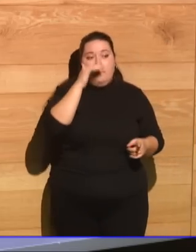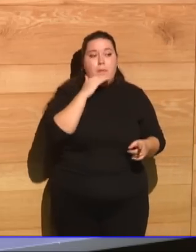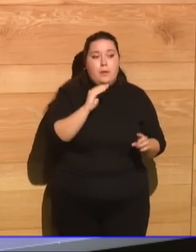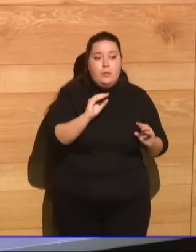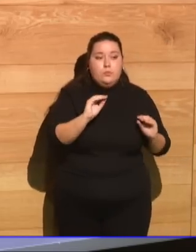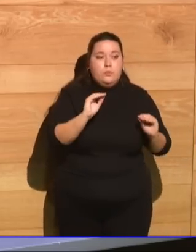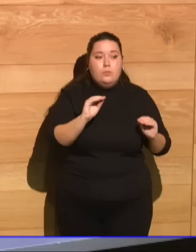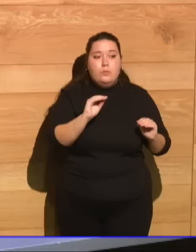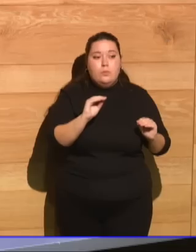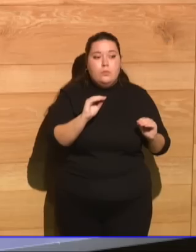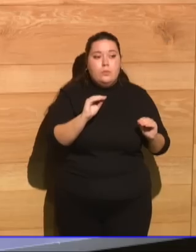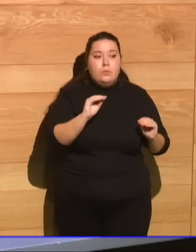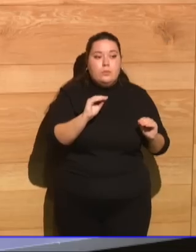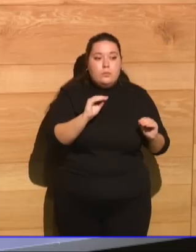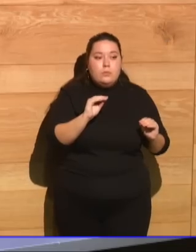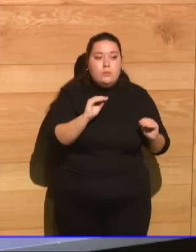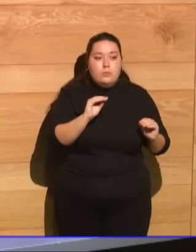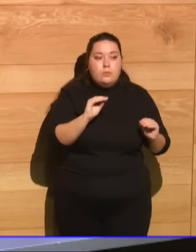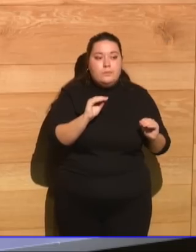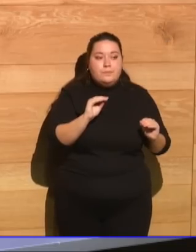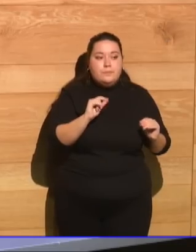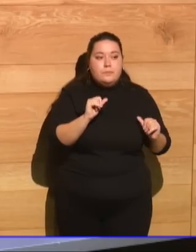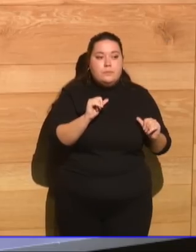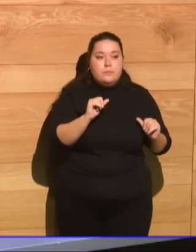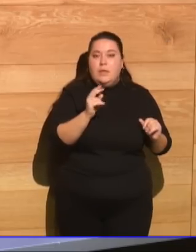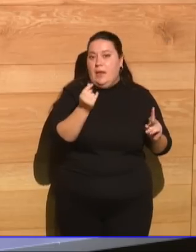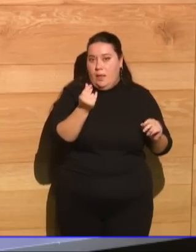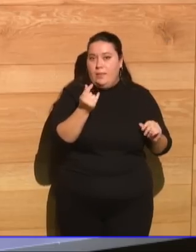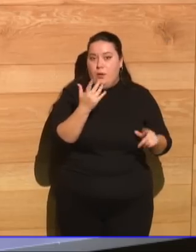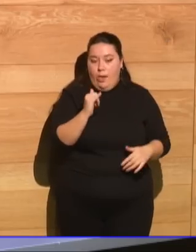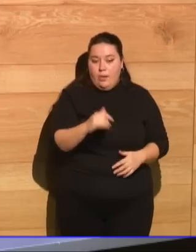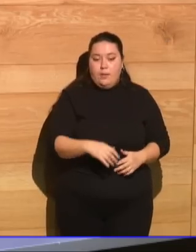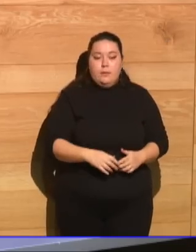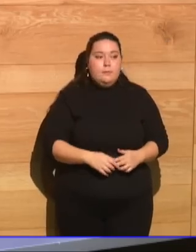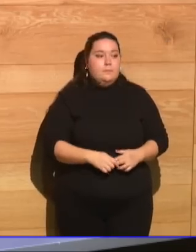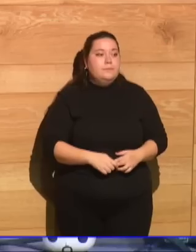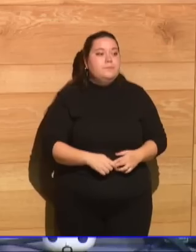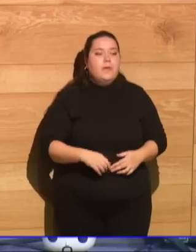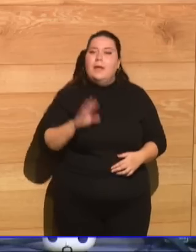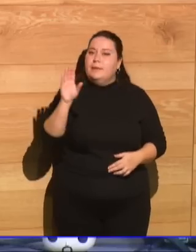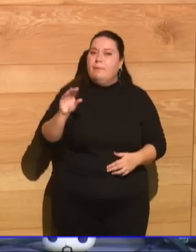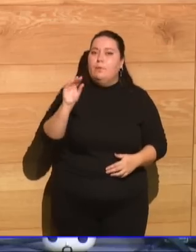de la propiedad Sí, o sí. es gobernador de la propiedad. Tiene monises. Tiene Bueno, monises. no me sale. Te iba a preguntar,